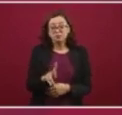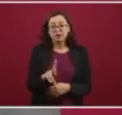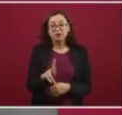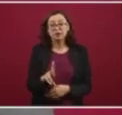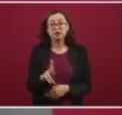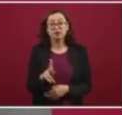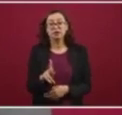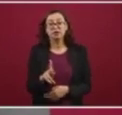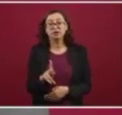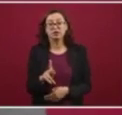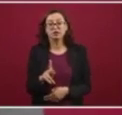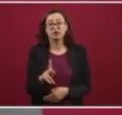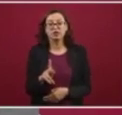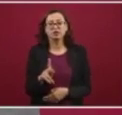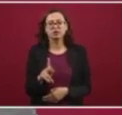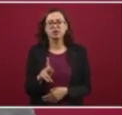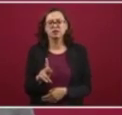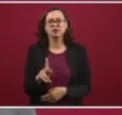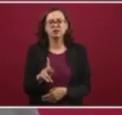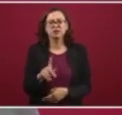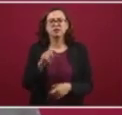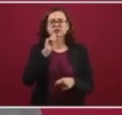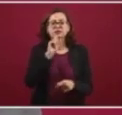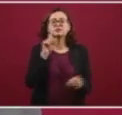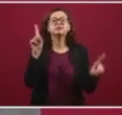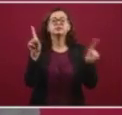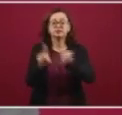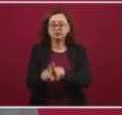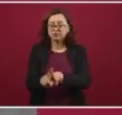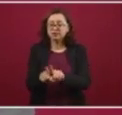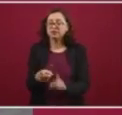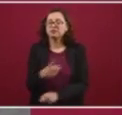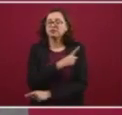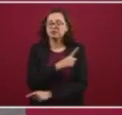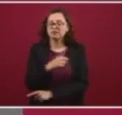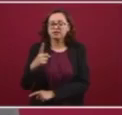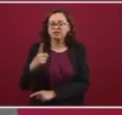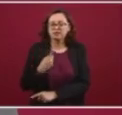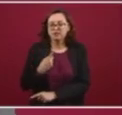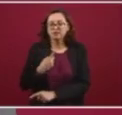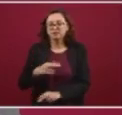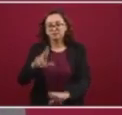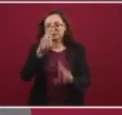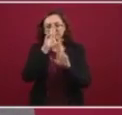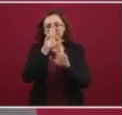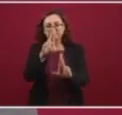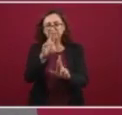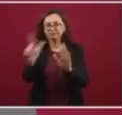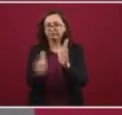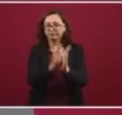implica que respetemos la legalidad,